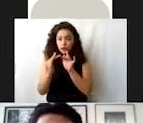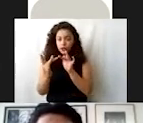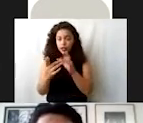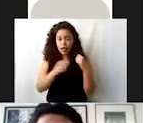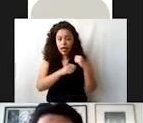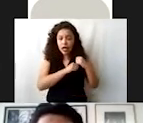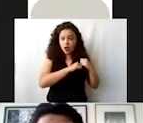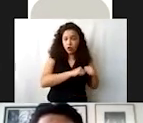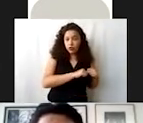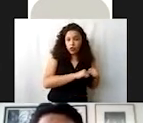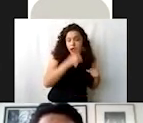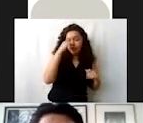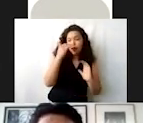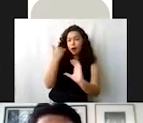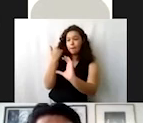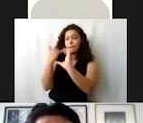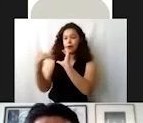autoridad,